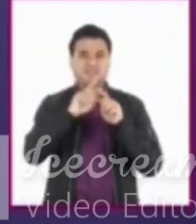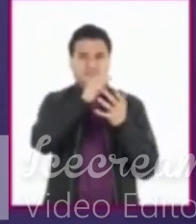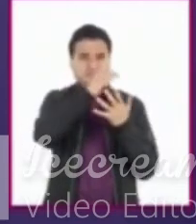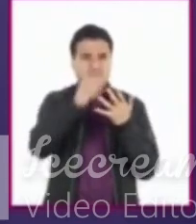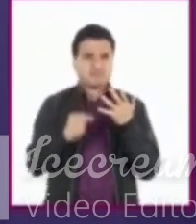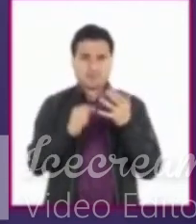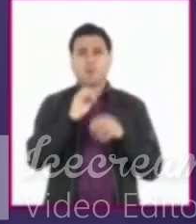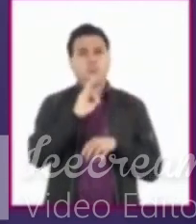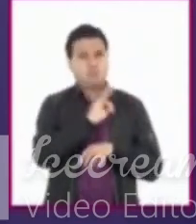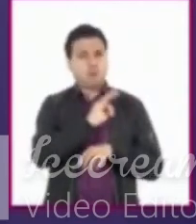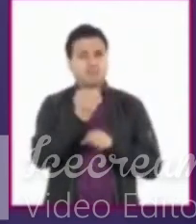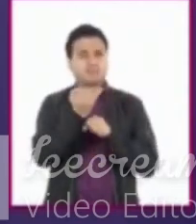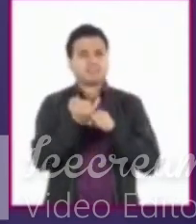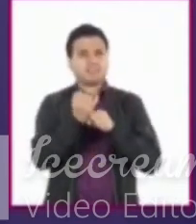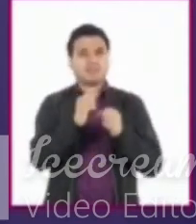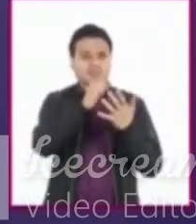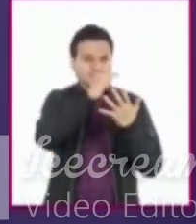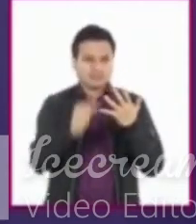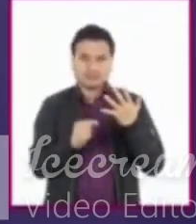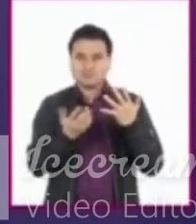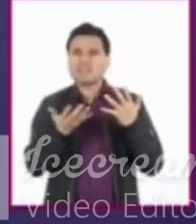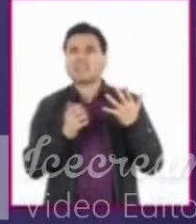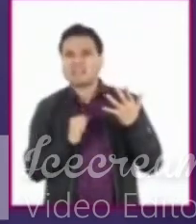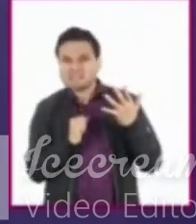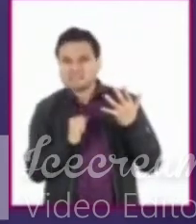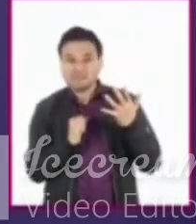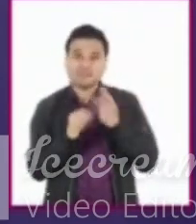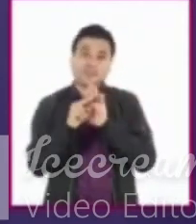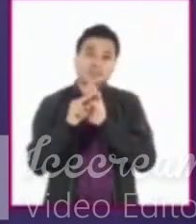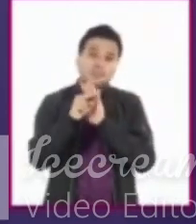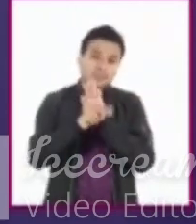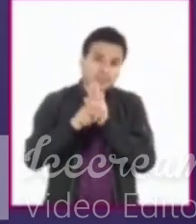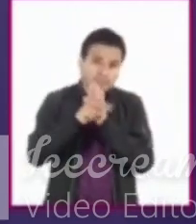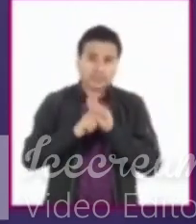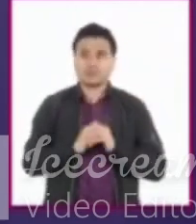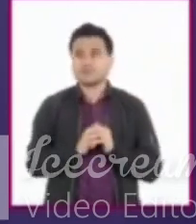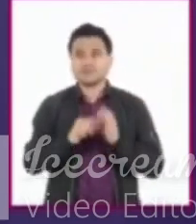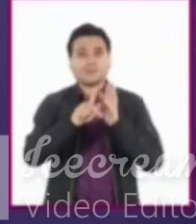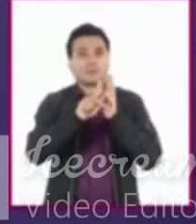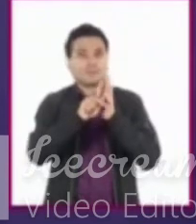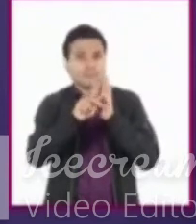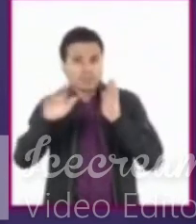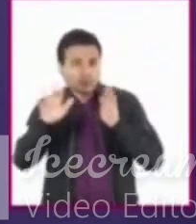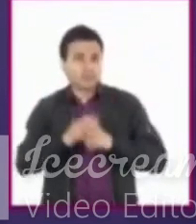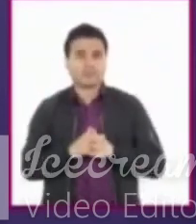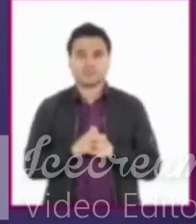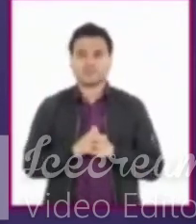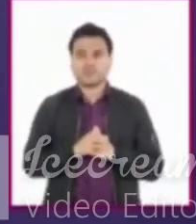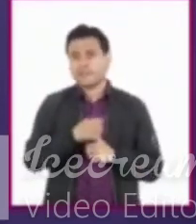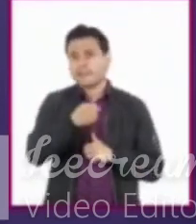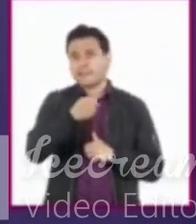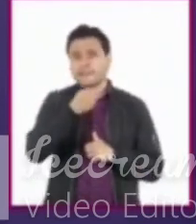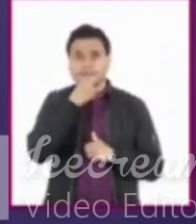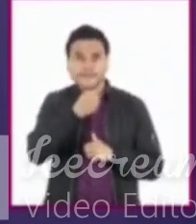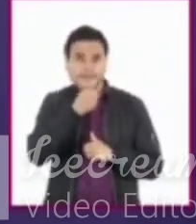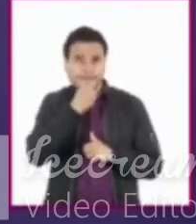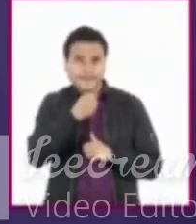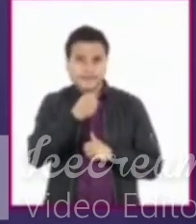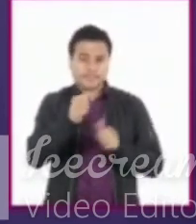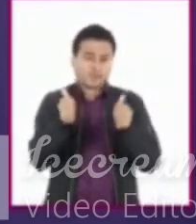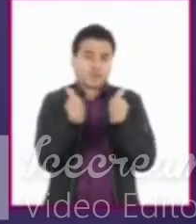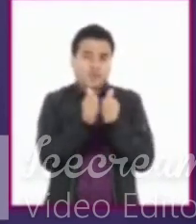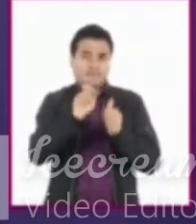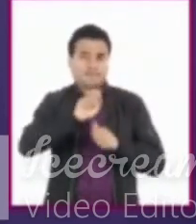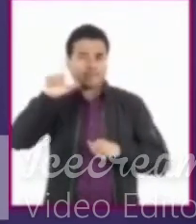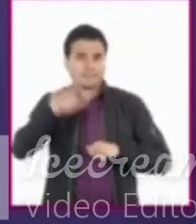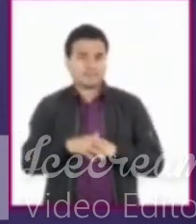que podemos recurrir, como son los audiovisuales, los periódicos, las entrevistas a especialistas